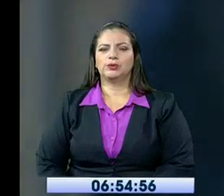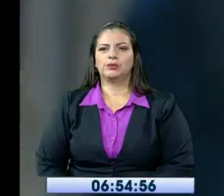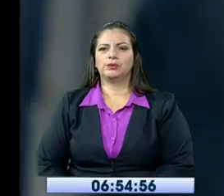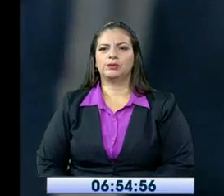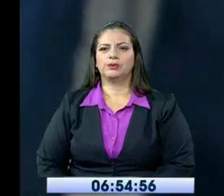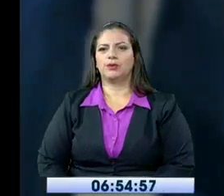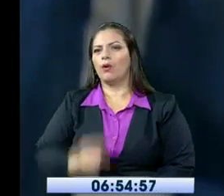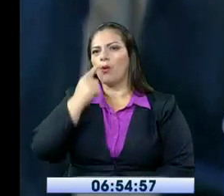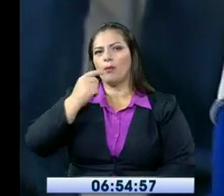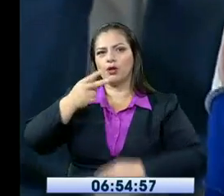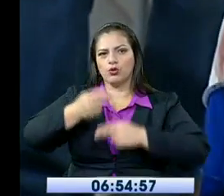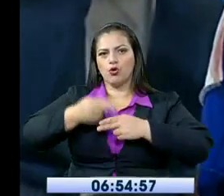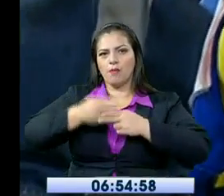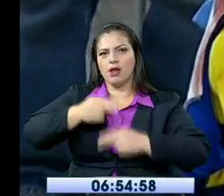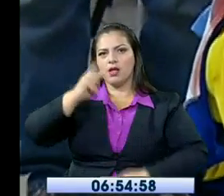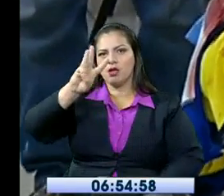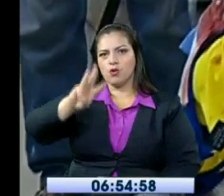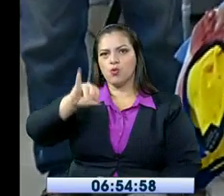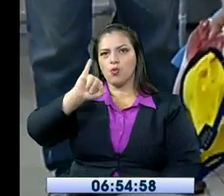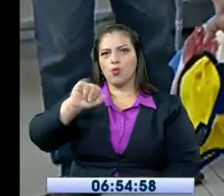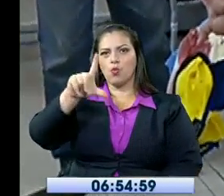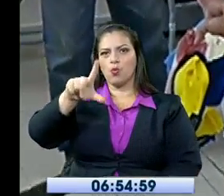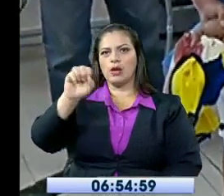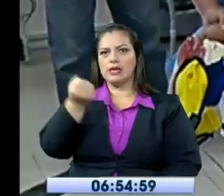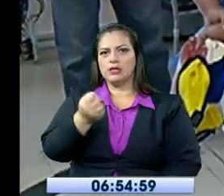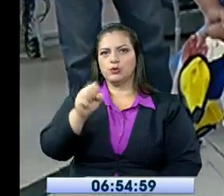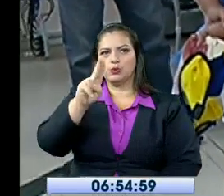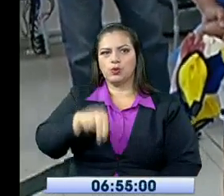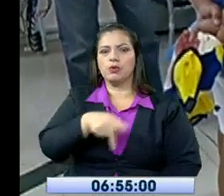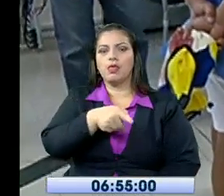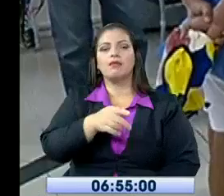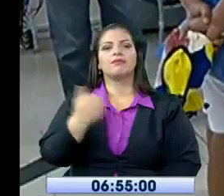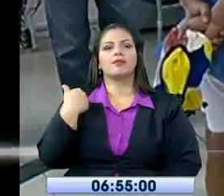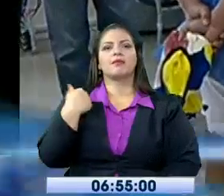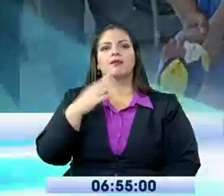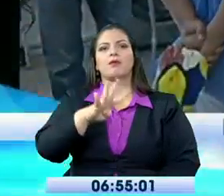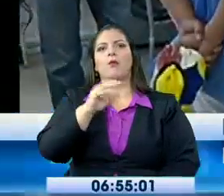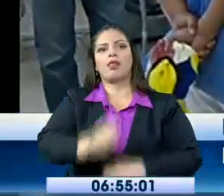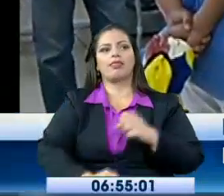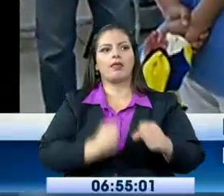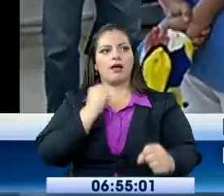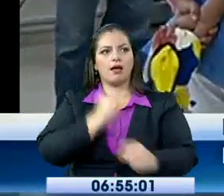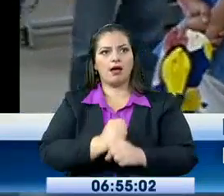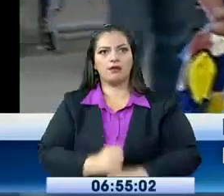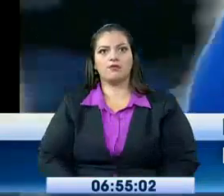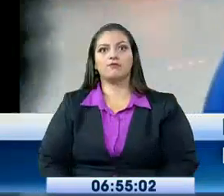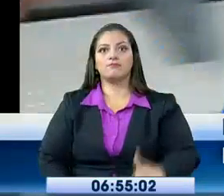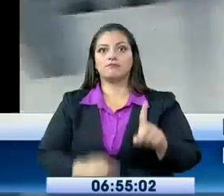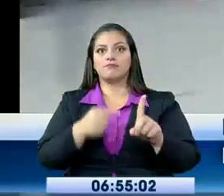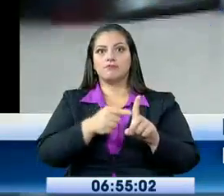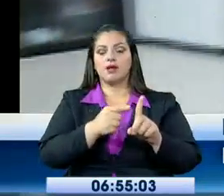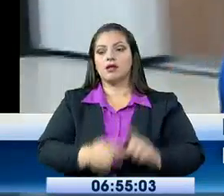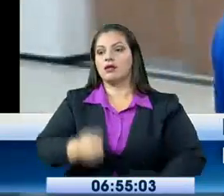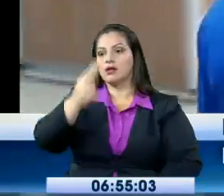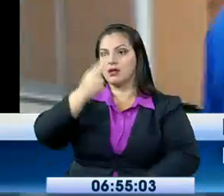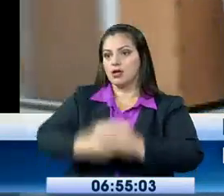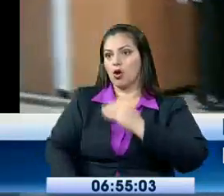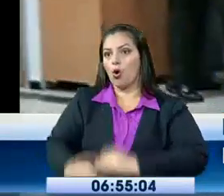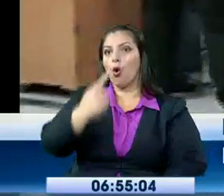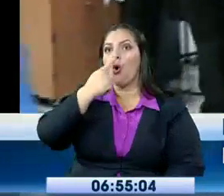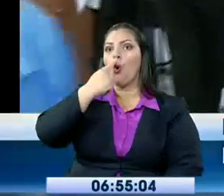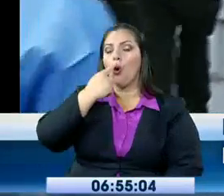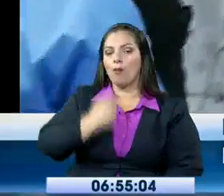A Wilson, de 40 años de edad, le propinaron 3 machetazos por salir en defensa de su hijo, quien